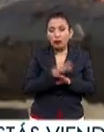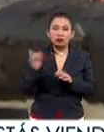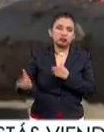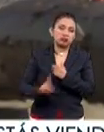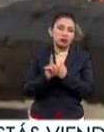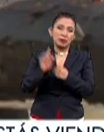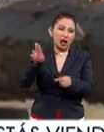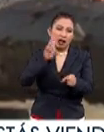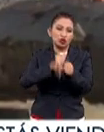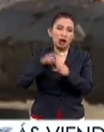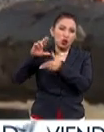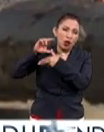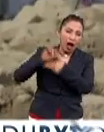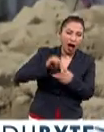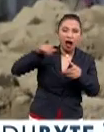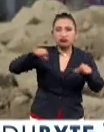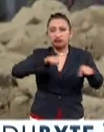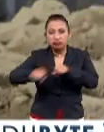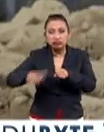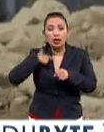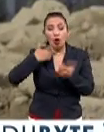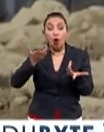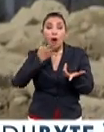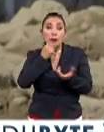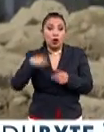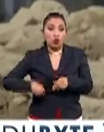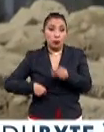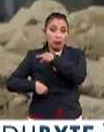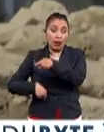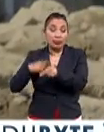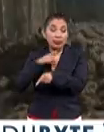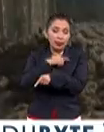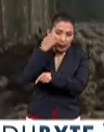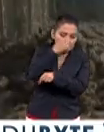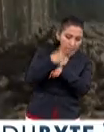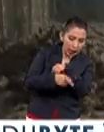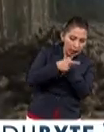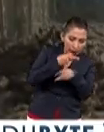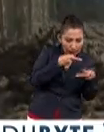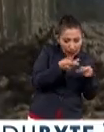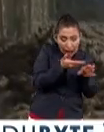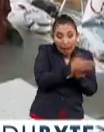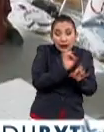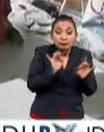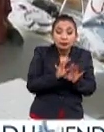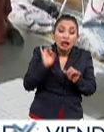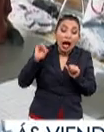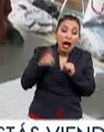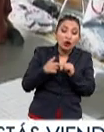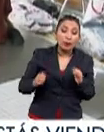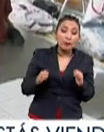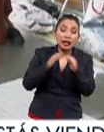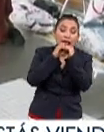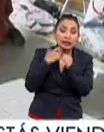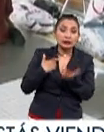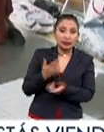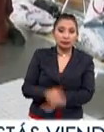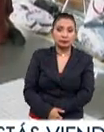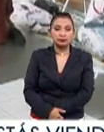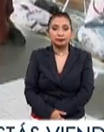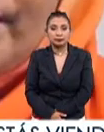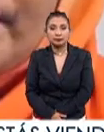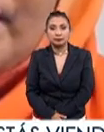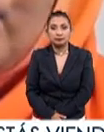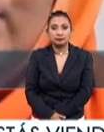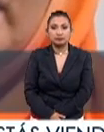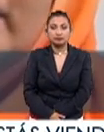los desastres naturales o por la acción del hombre, se deben evaluar los riesgos, planificar y estar preparados para reducir los impactos